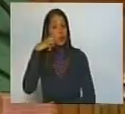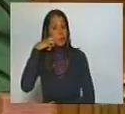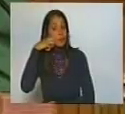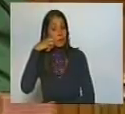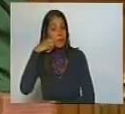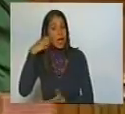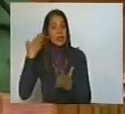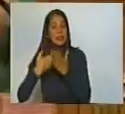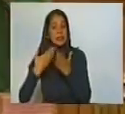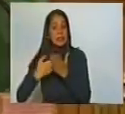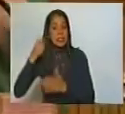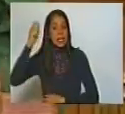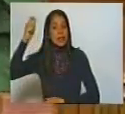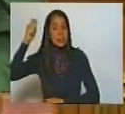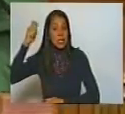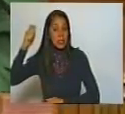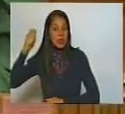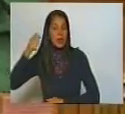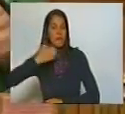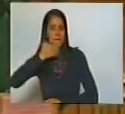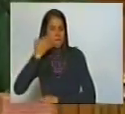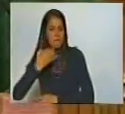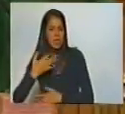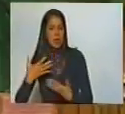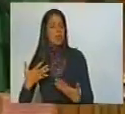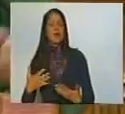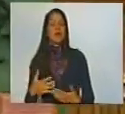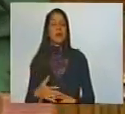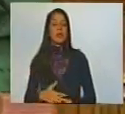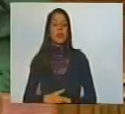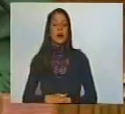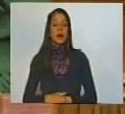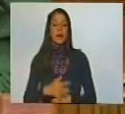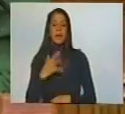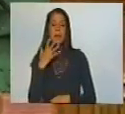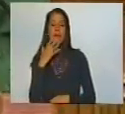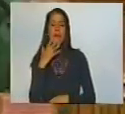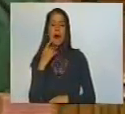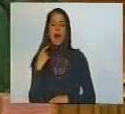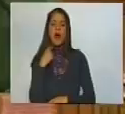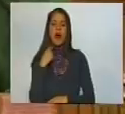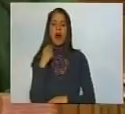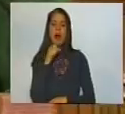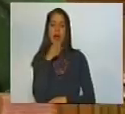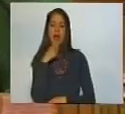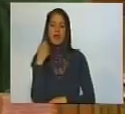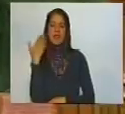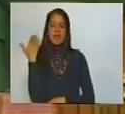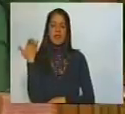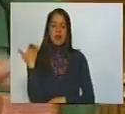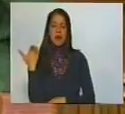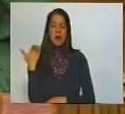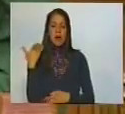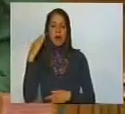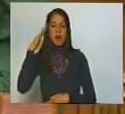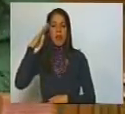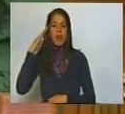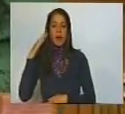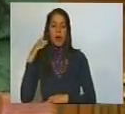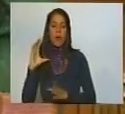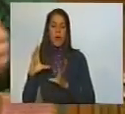testimonio de que no es verdad eso que decían algunos de nuestros viejos. Papeles no tumban